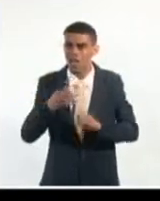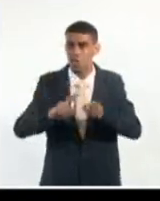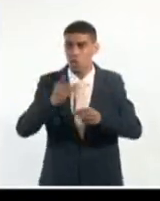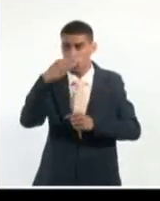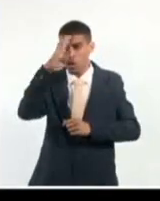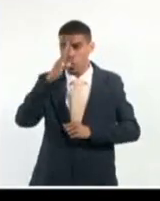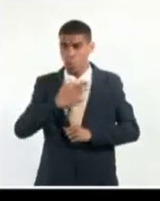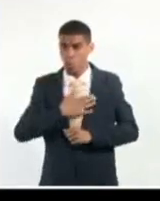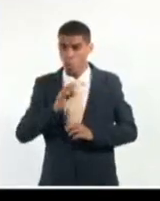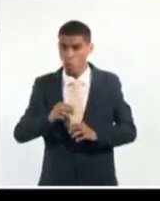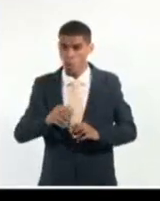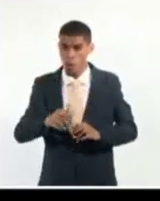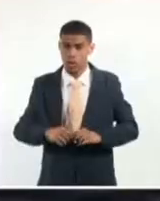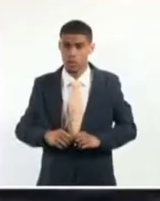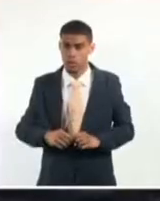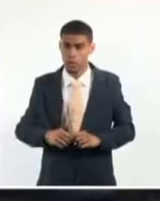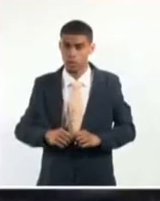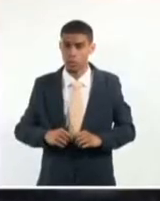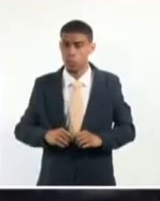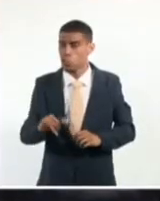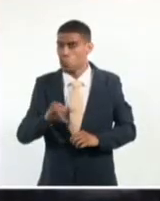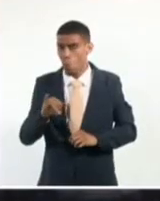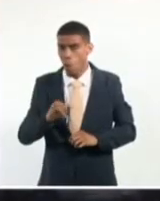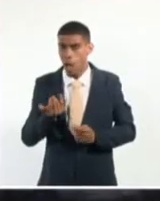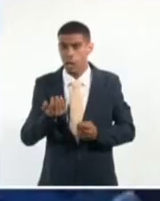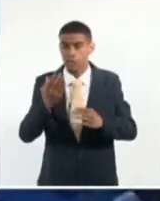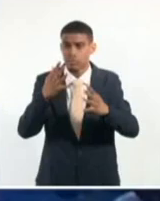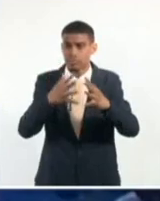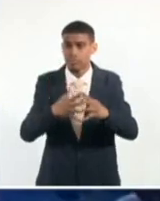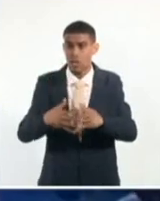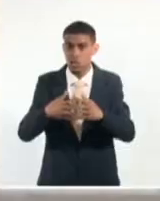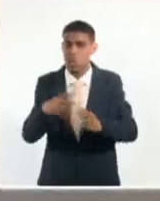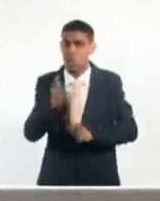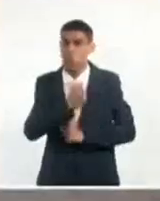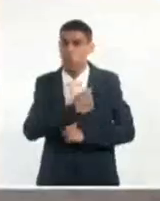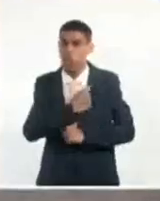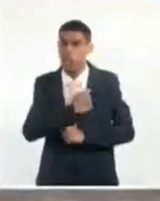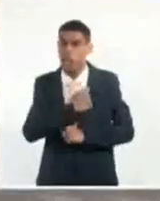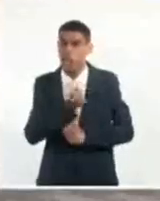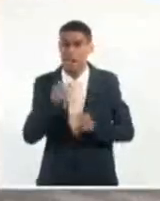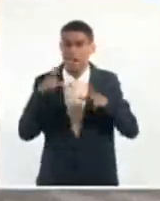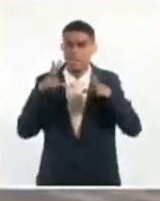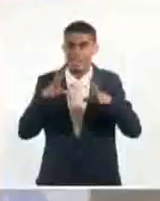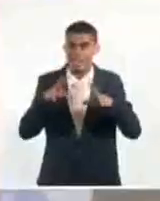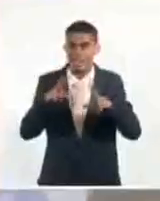que se pretende generar desorden e inestabilidad en Cuba.